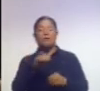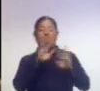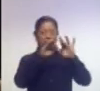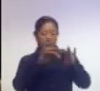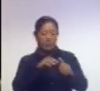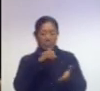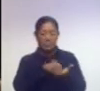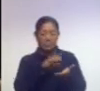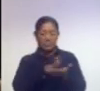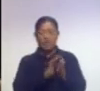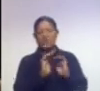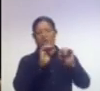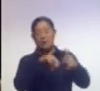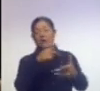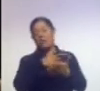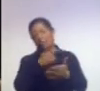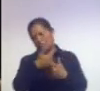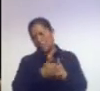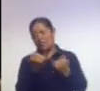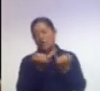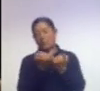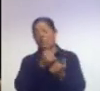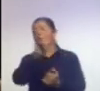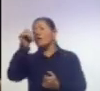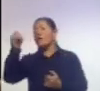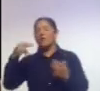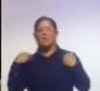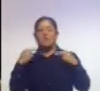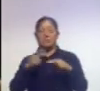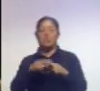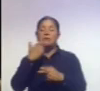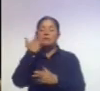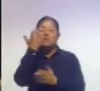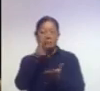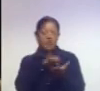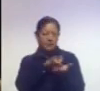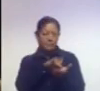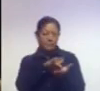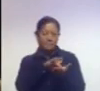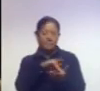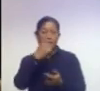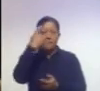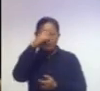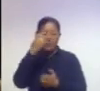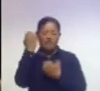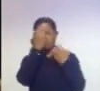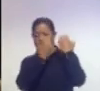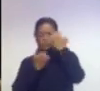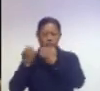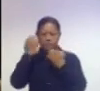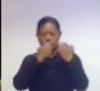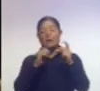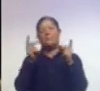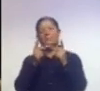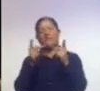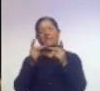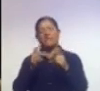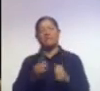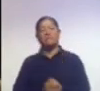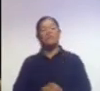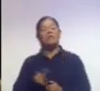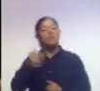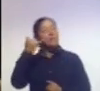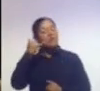los proyectos como de todos aquellos profesionales que nos quieran apoyar como evaluadores. Perfecto. Muchas pues entonces gracias.